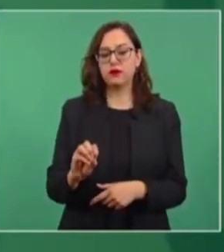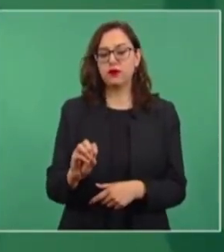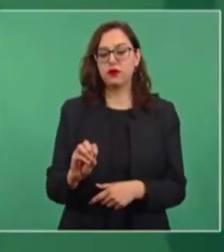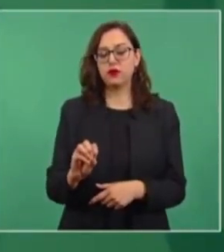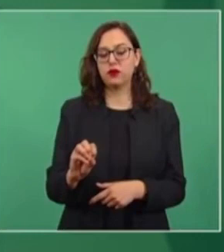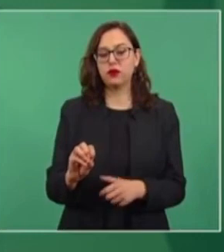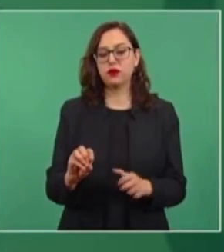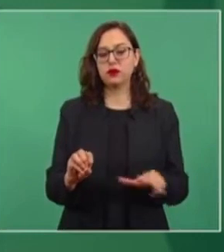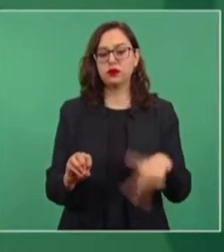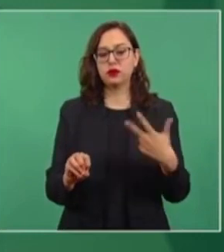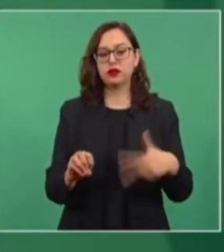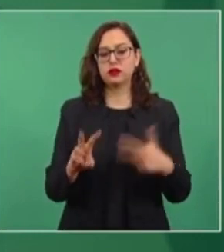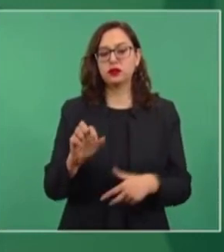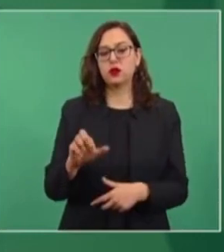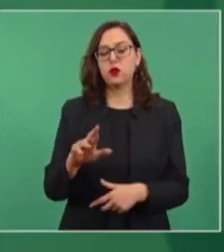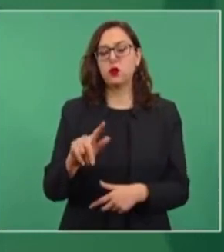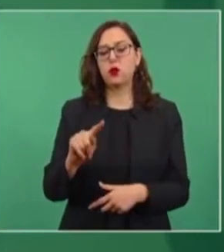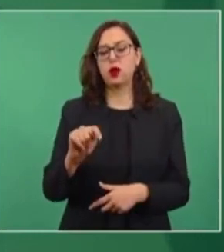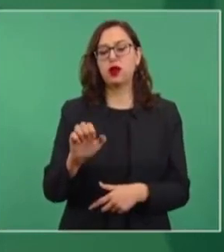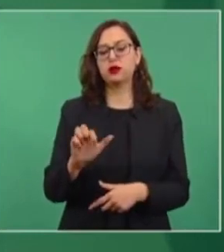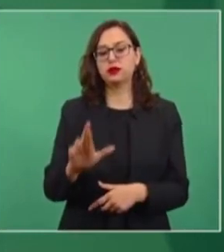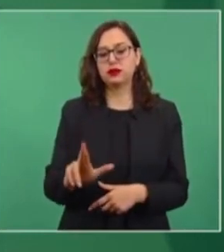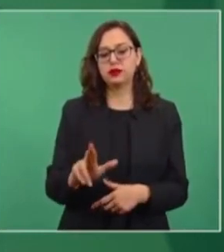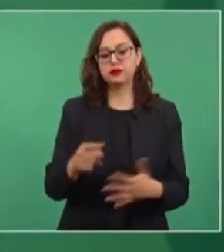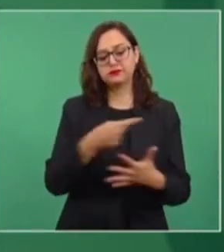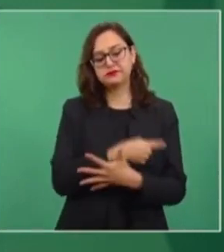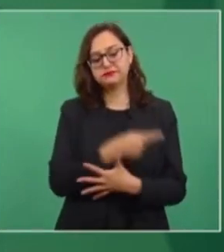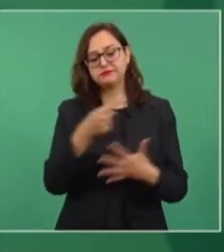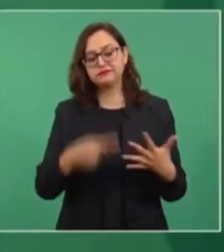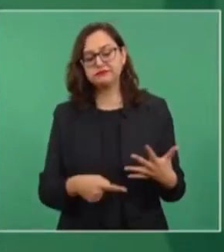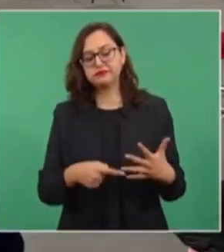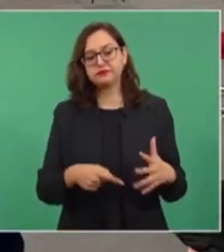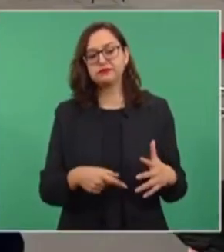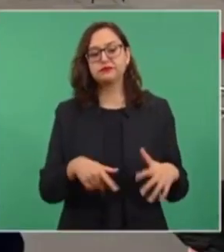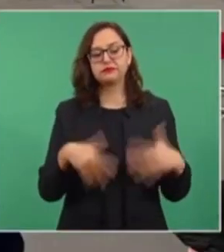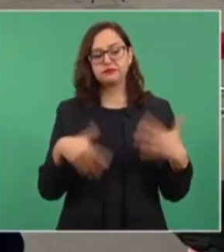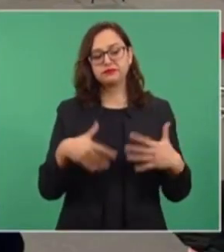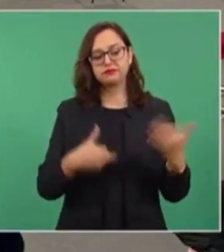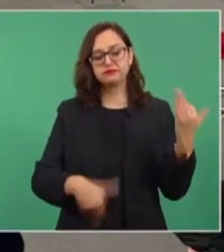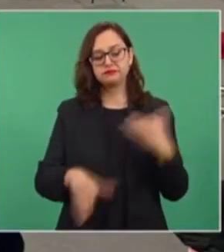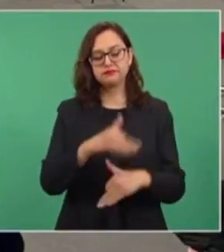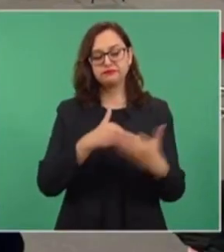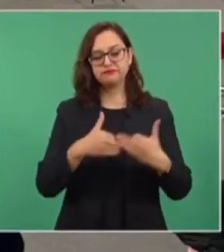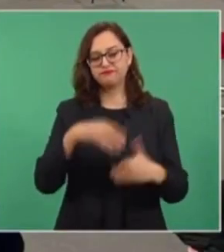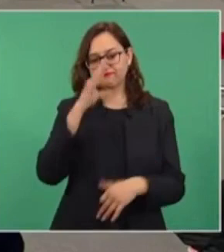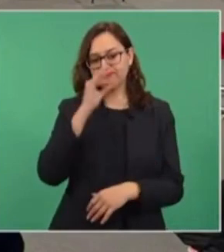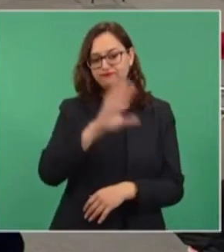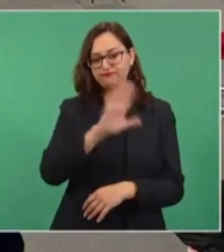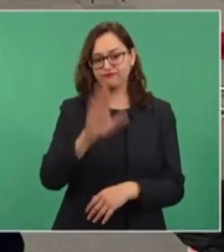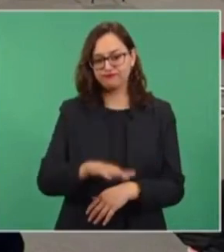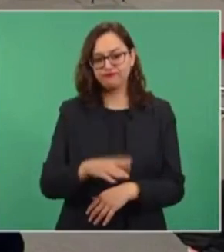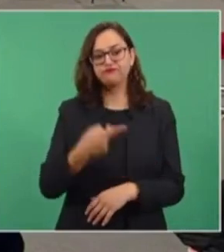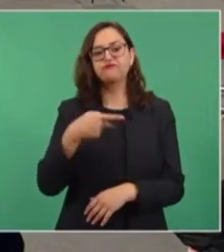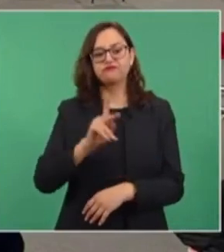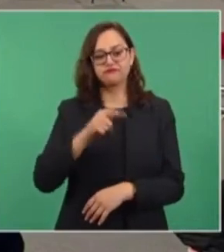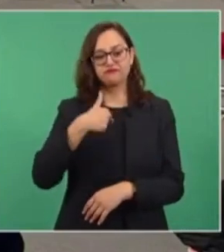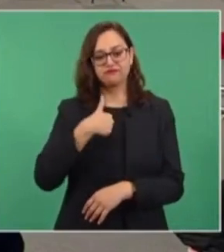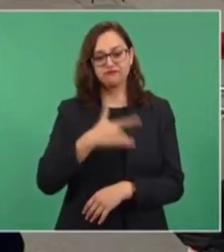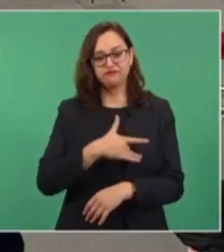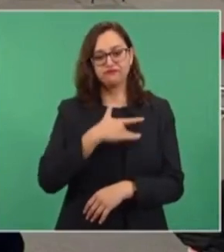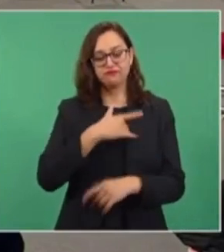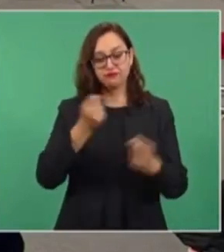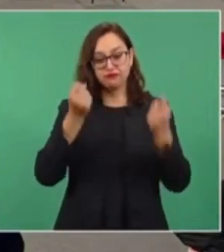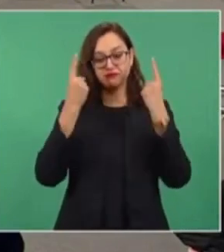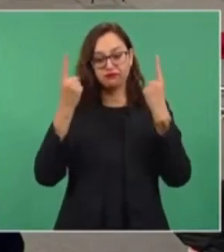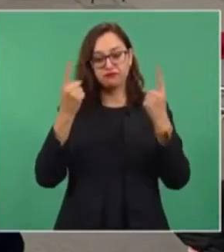Walter Friedel Merzbach. A todos ellos mi mayor reconocimiento y espero